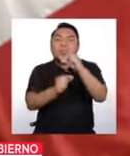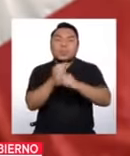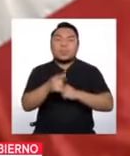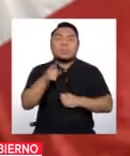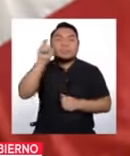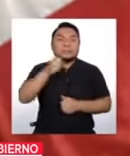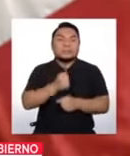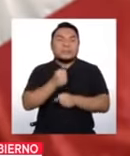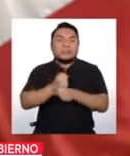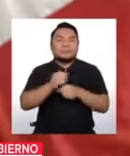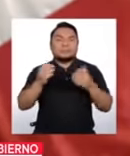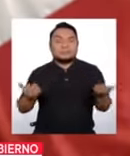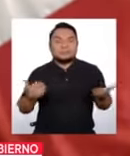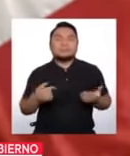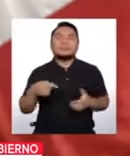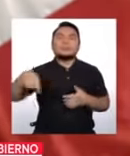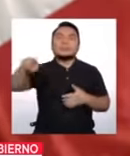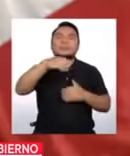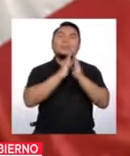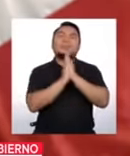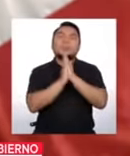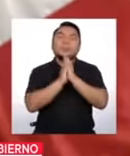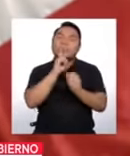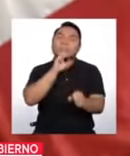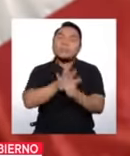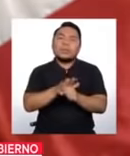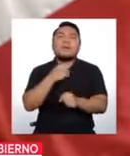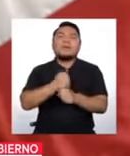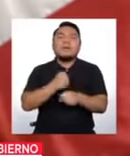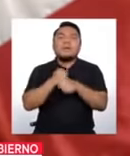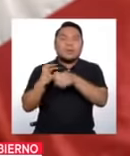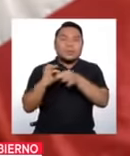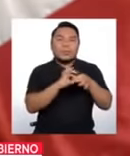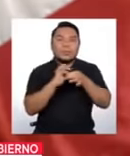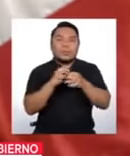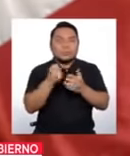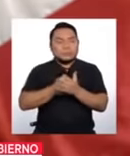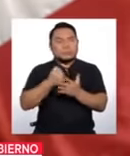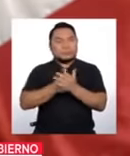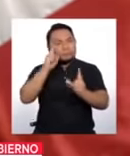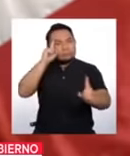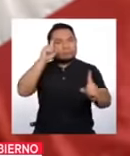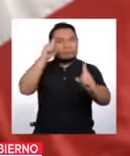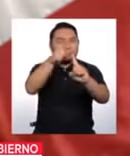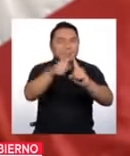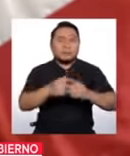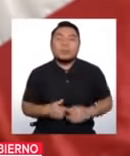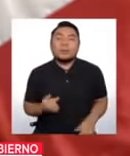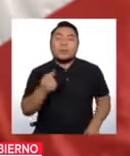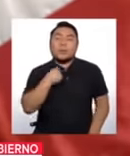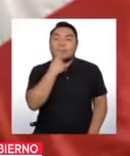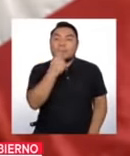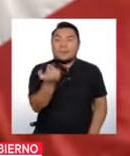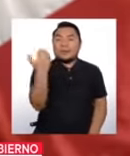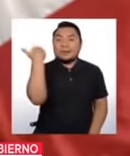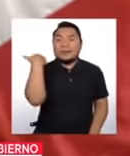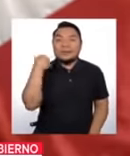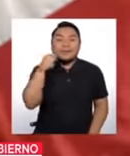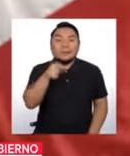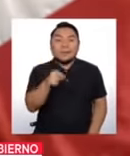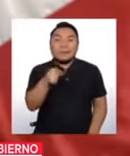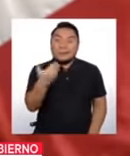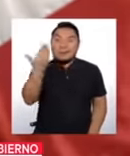Manifestar el compromiso de seguir trabajando juntos para lograr este objetivo. Nosotros lo dijimos desde un momento. Esto iba a